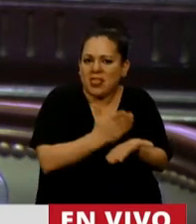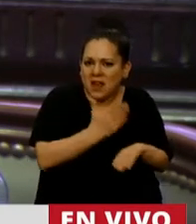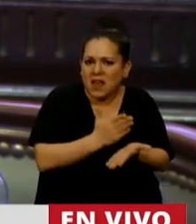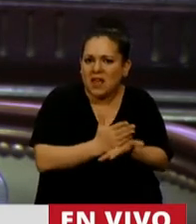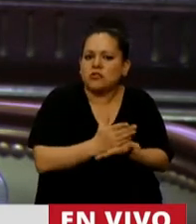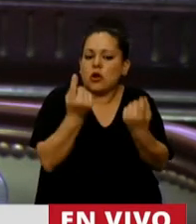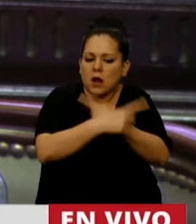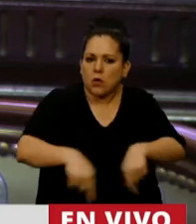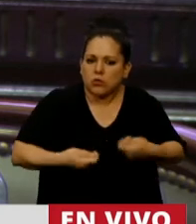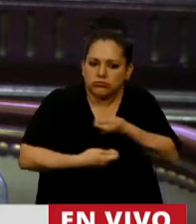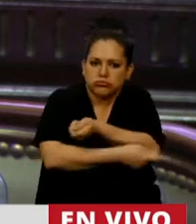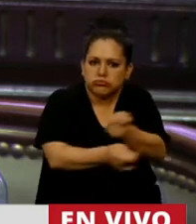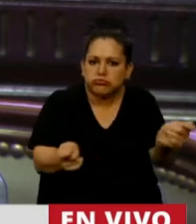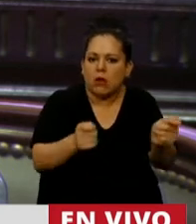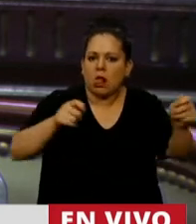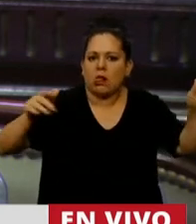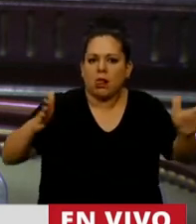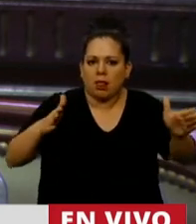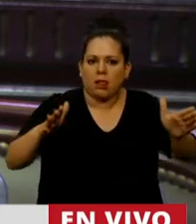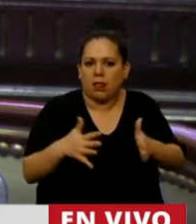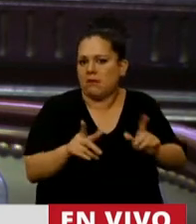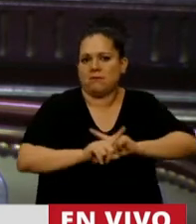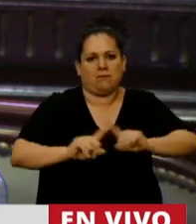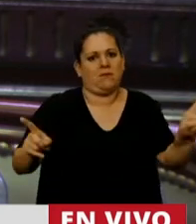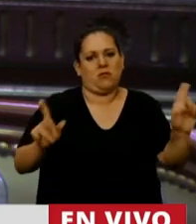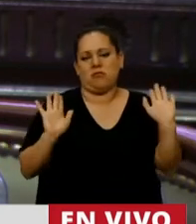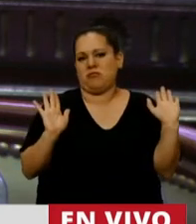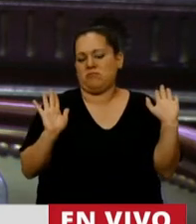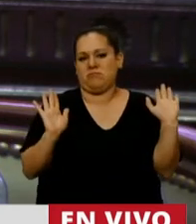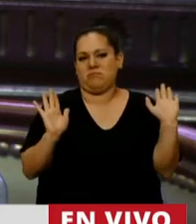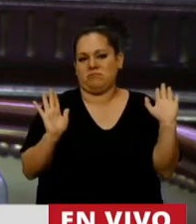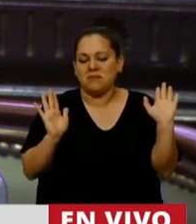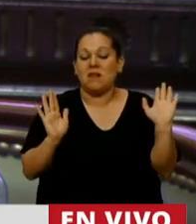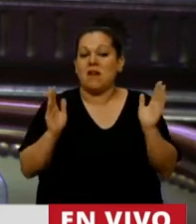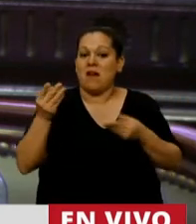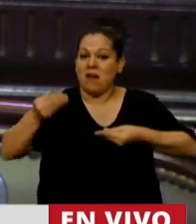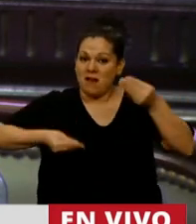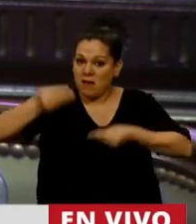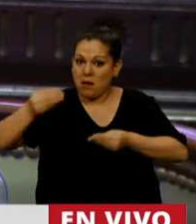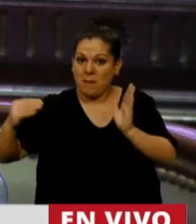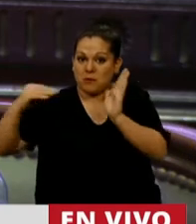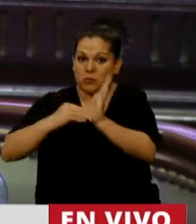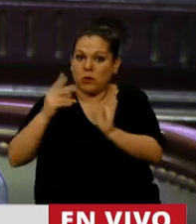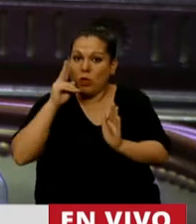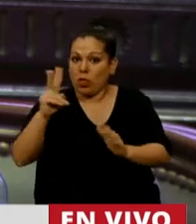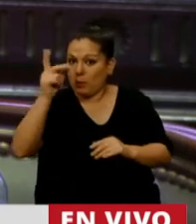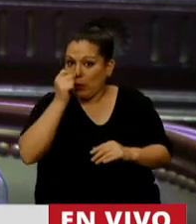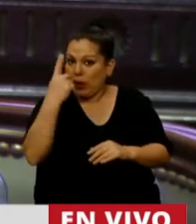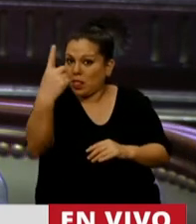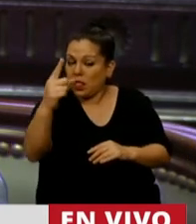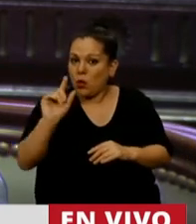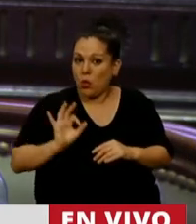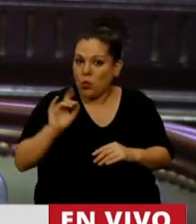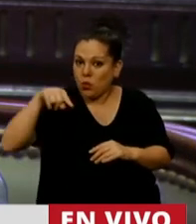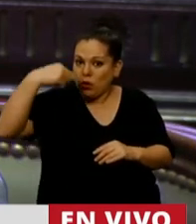que los recursos no se reduzcan en cada ejercicio. Sin embargo, las asignaciones presupuestarias para el 2021 en